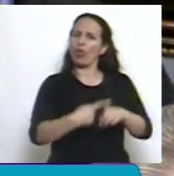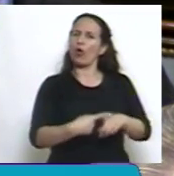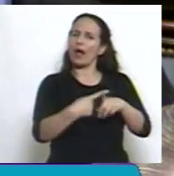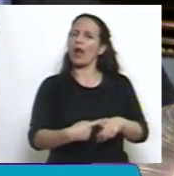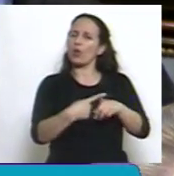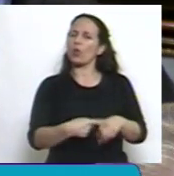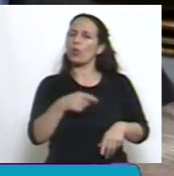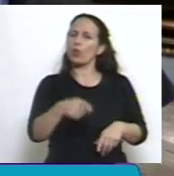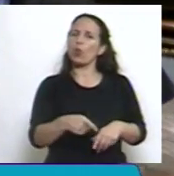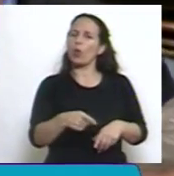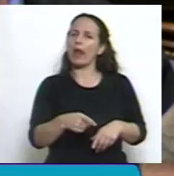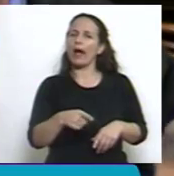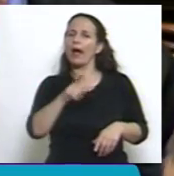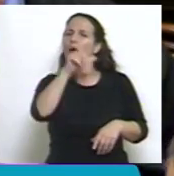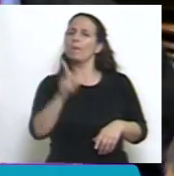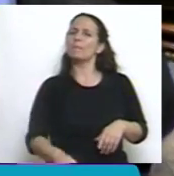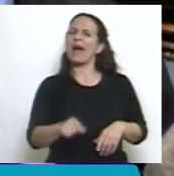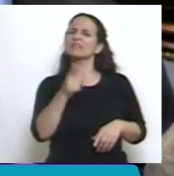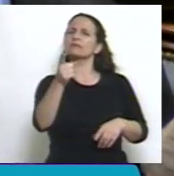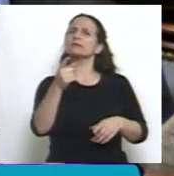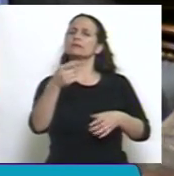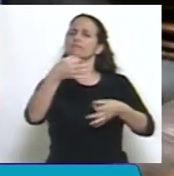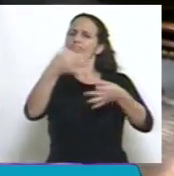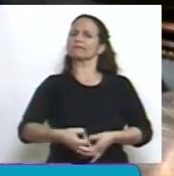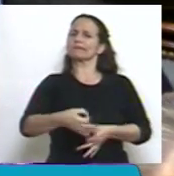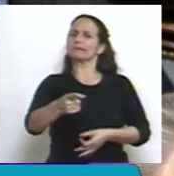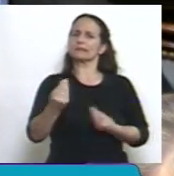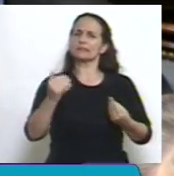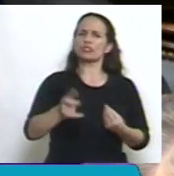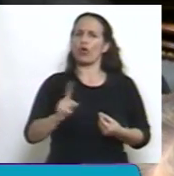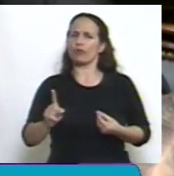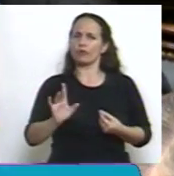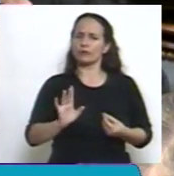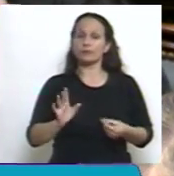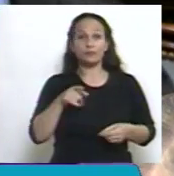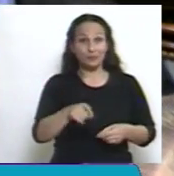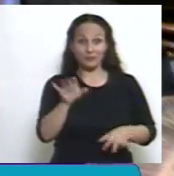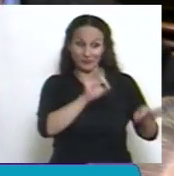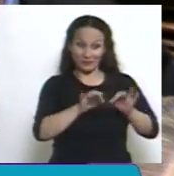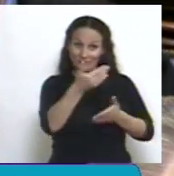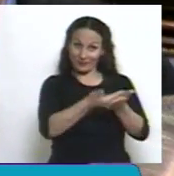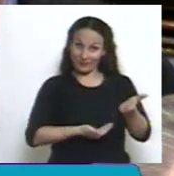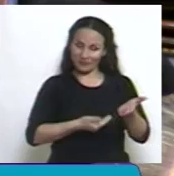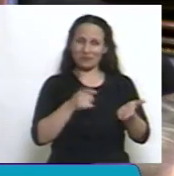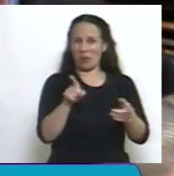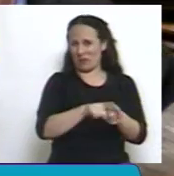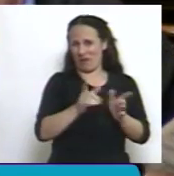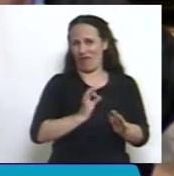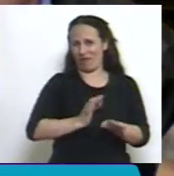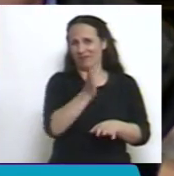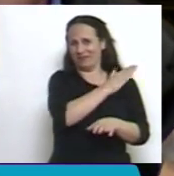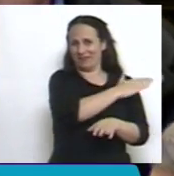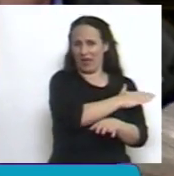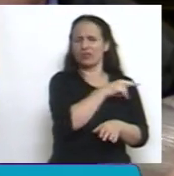grado de sensatez de un país. Y este proyecto, como los anteriores, habla